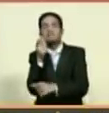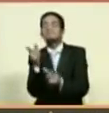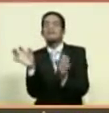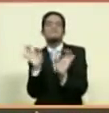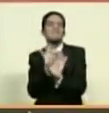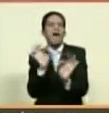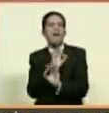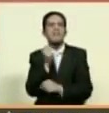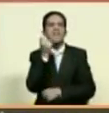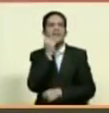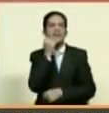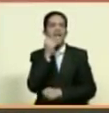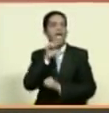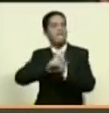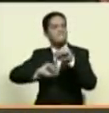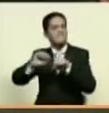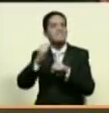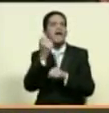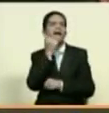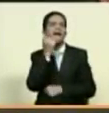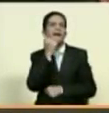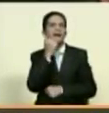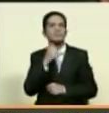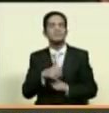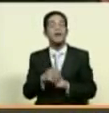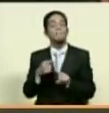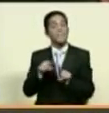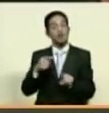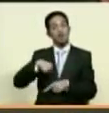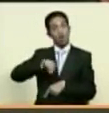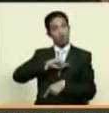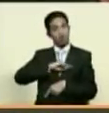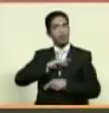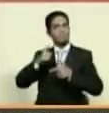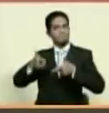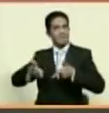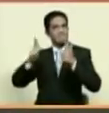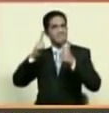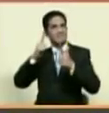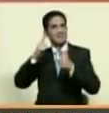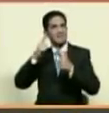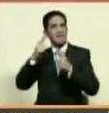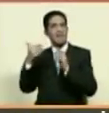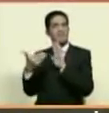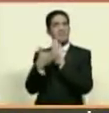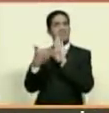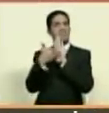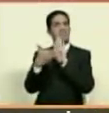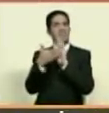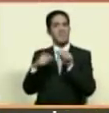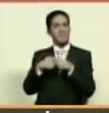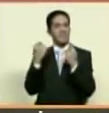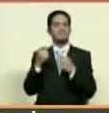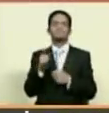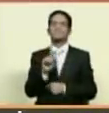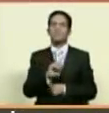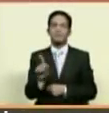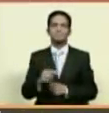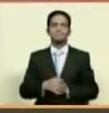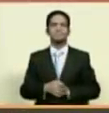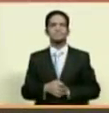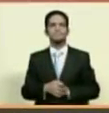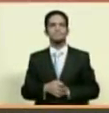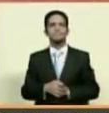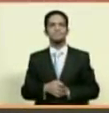queje. Nadie se queje. Pero nosotros no vamos a permitir que nos sigan saboteando y que